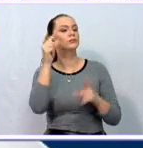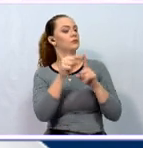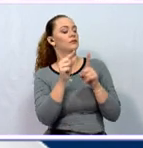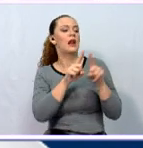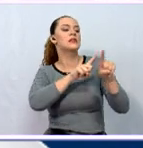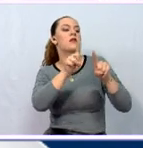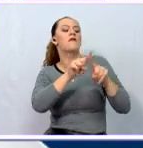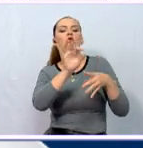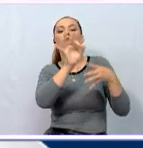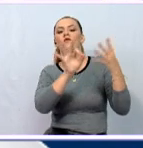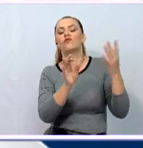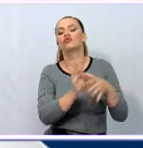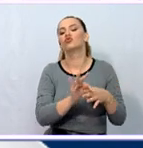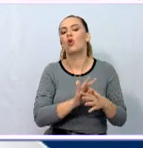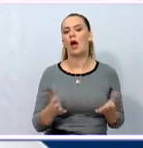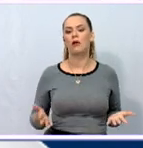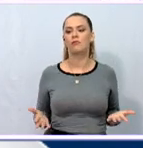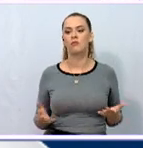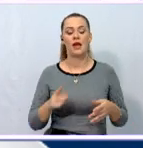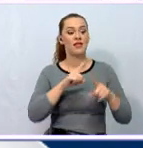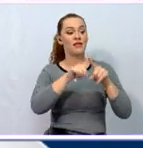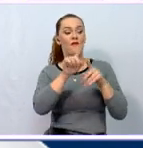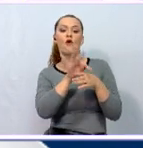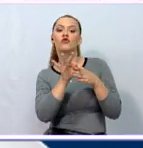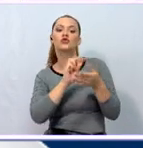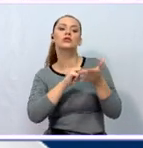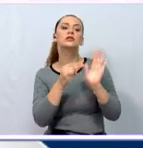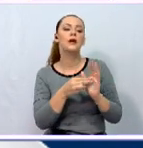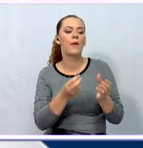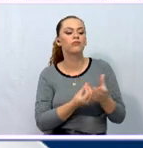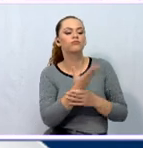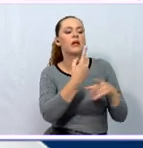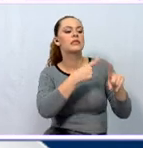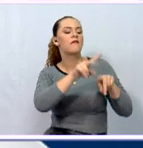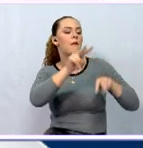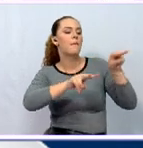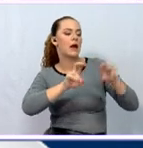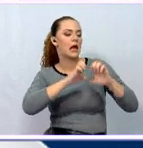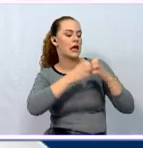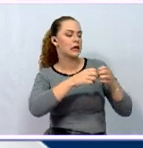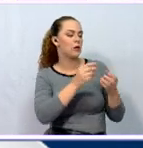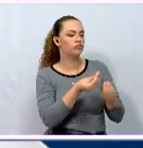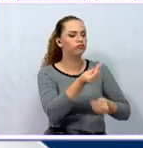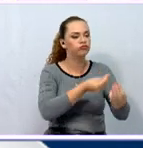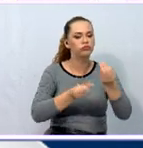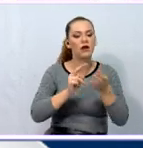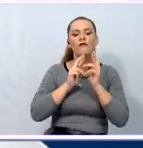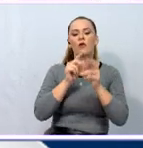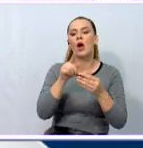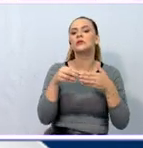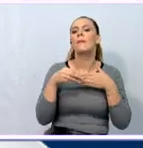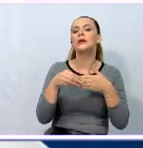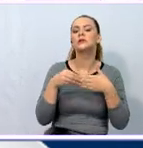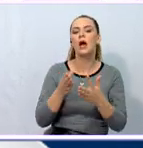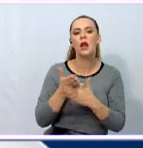polifuncionalidad la polifuncionalidad lo que te permite es generar un montón de variantes adentro de un equipo que justamente responde a esto de la